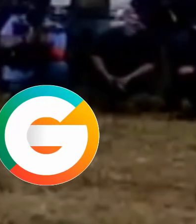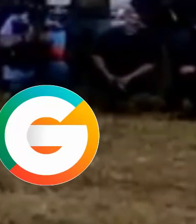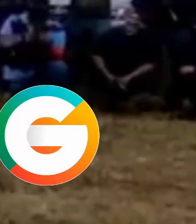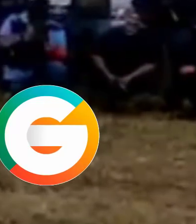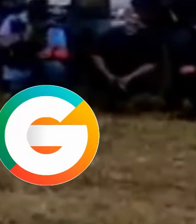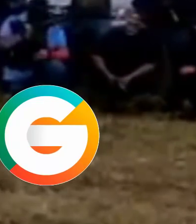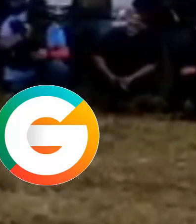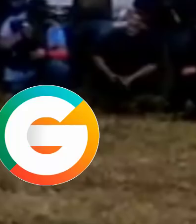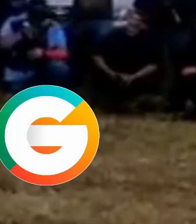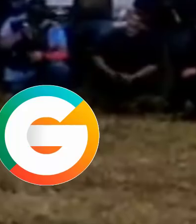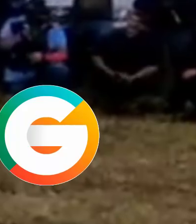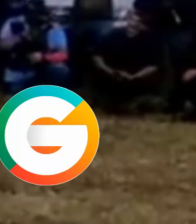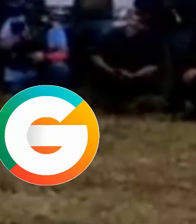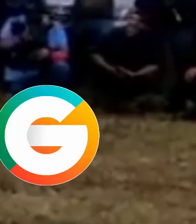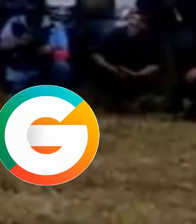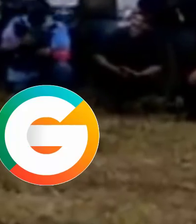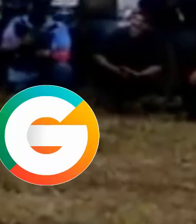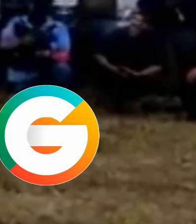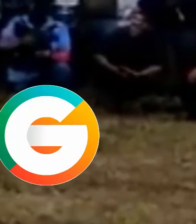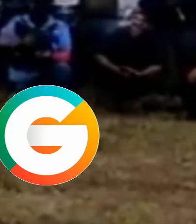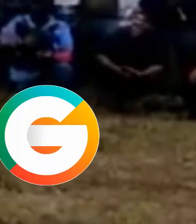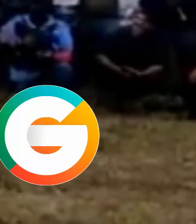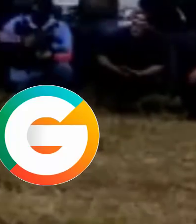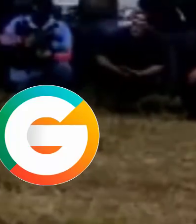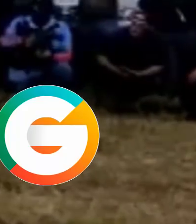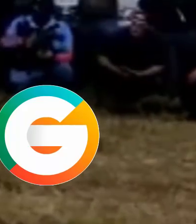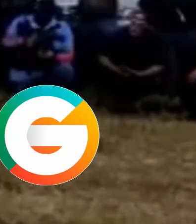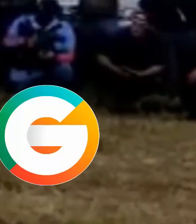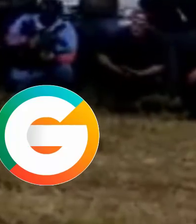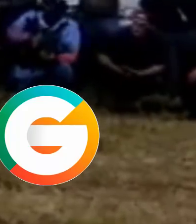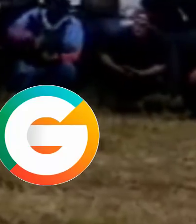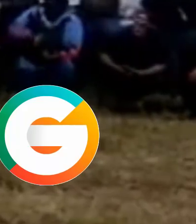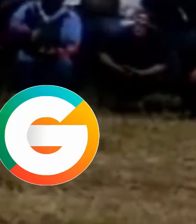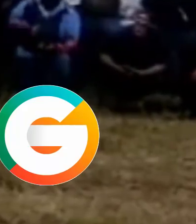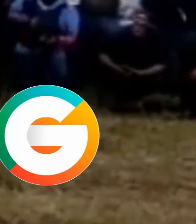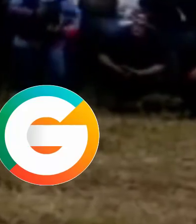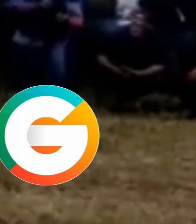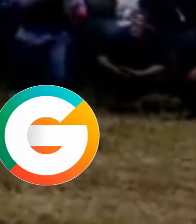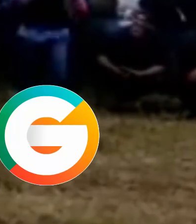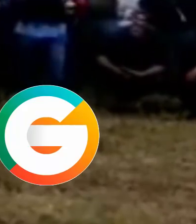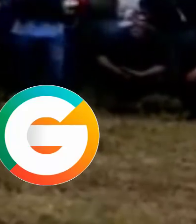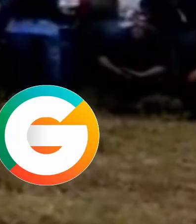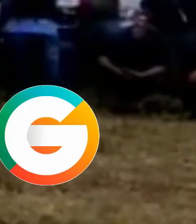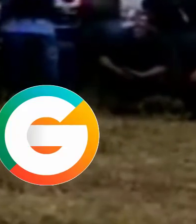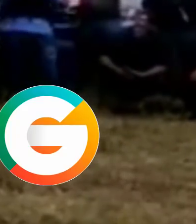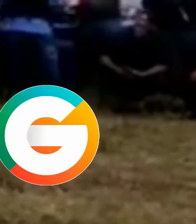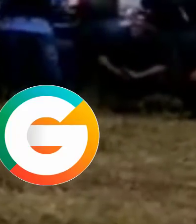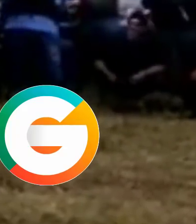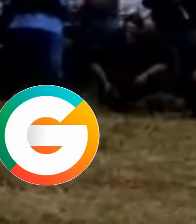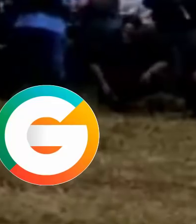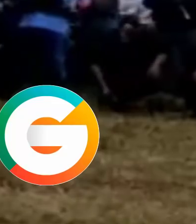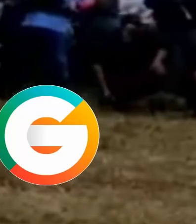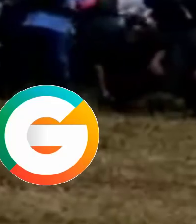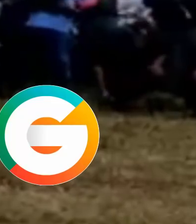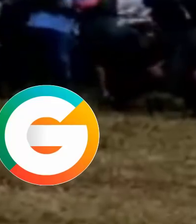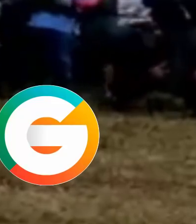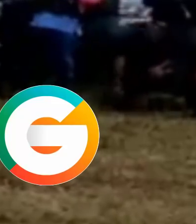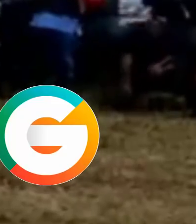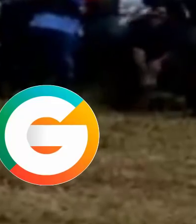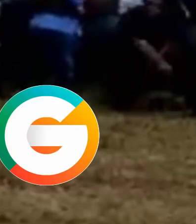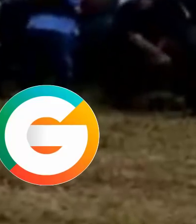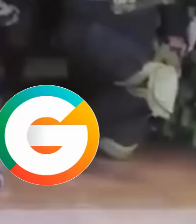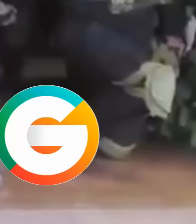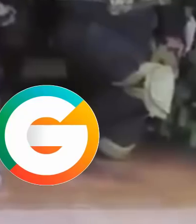Santa Rosa y una de los escindidos regresa a sus viejas alianzas con el